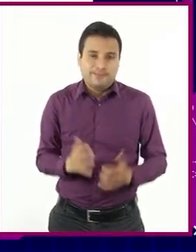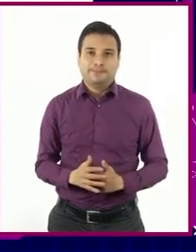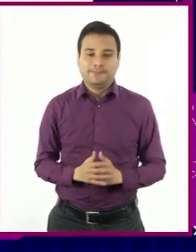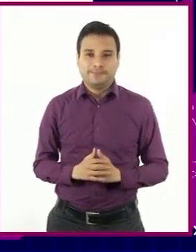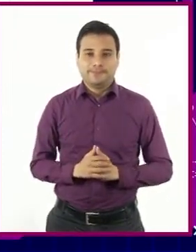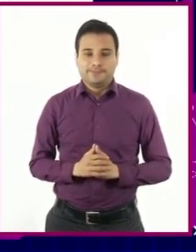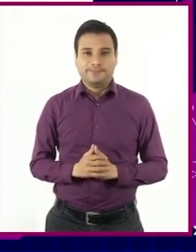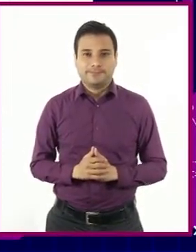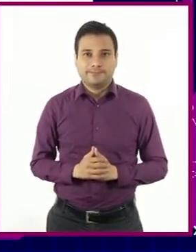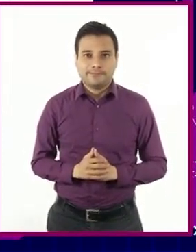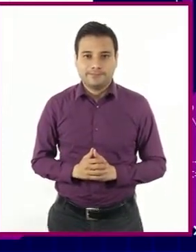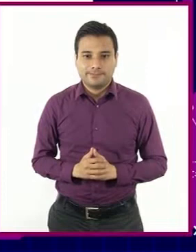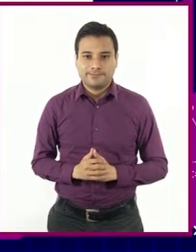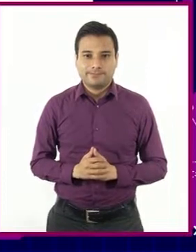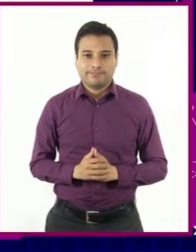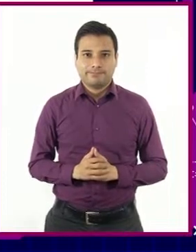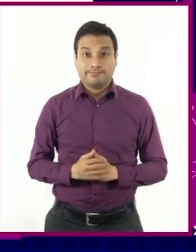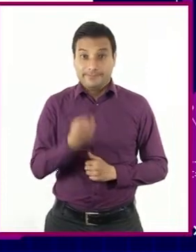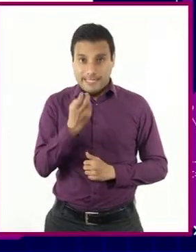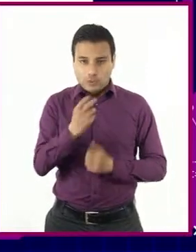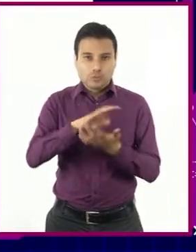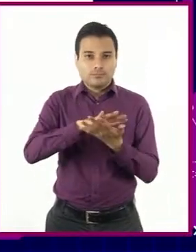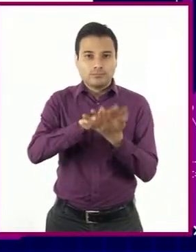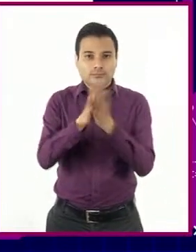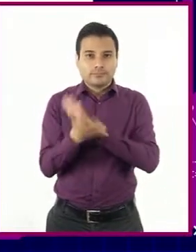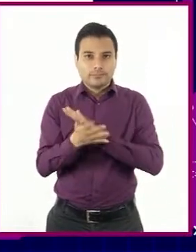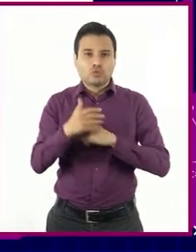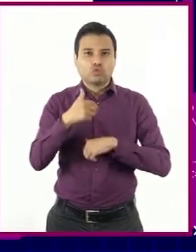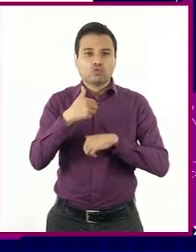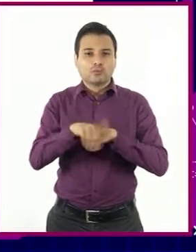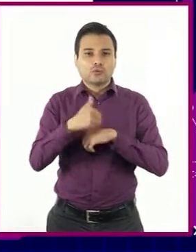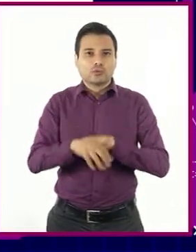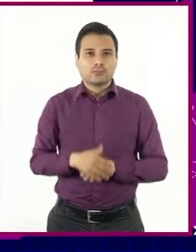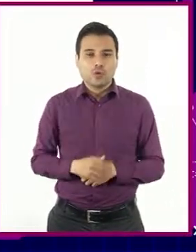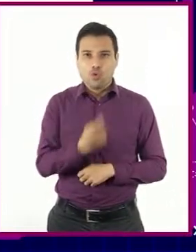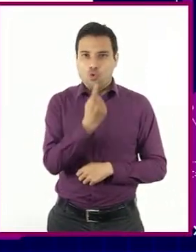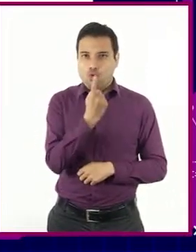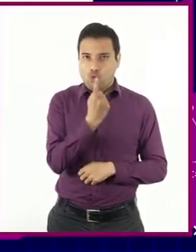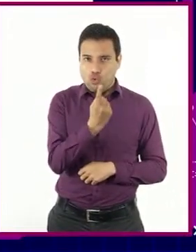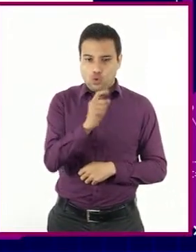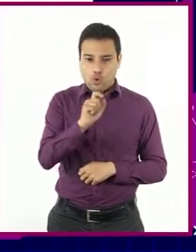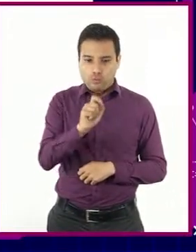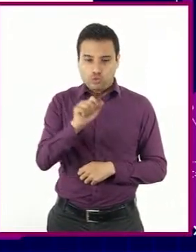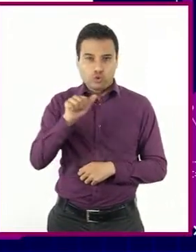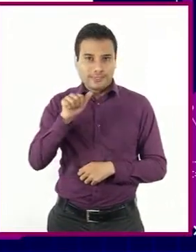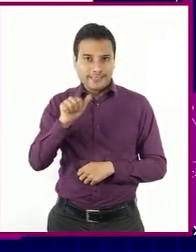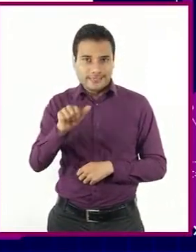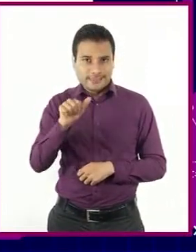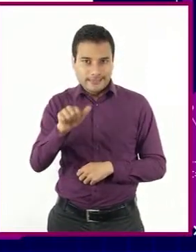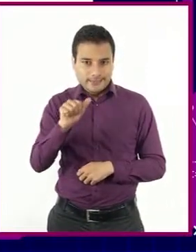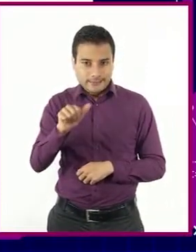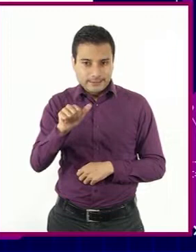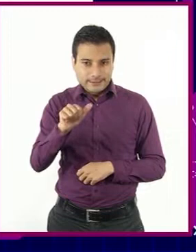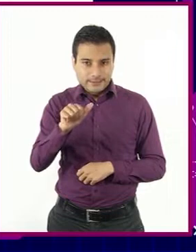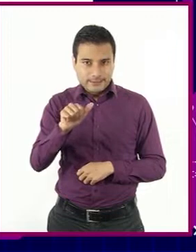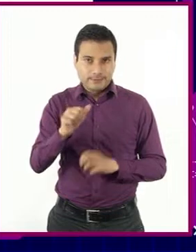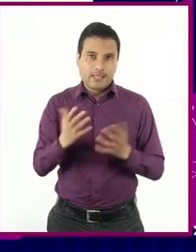IVA. Esto, convertido a decimales, representa 1.16 del precio